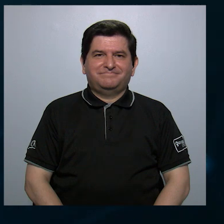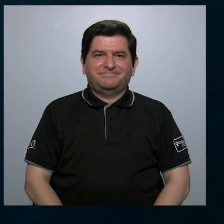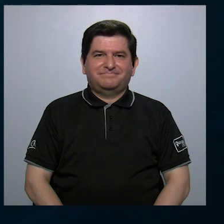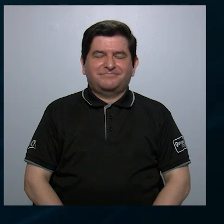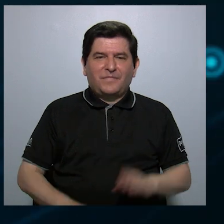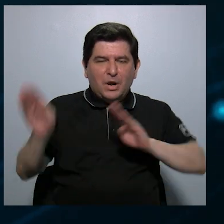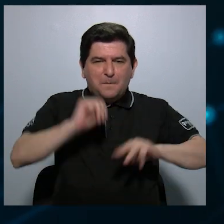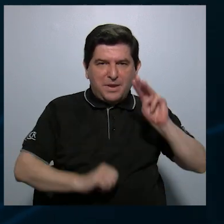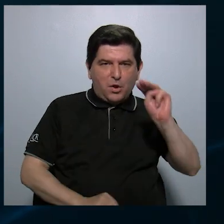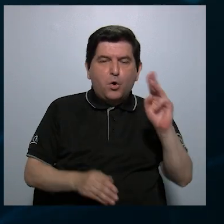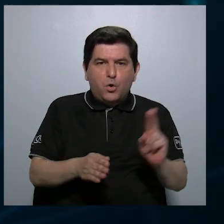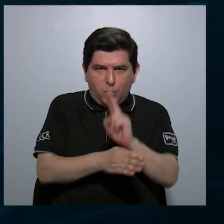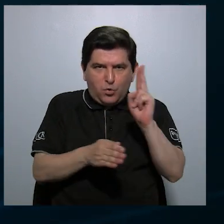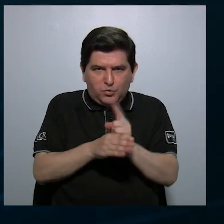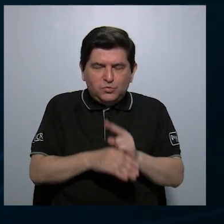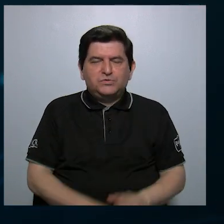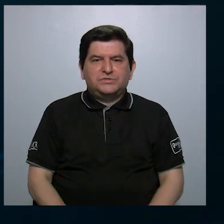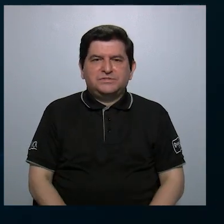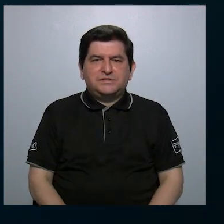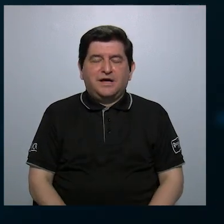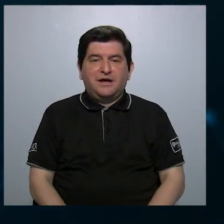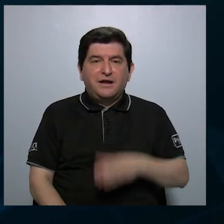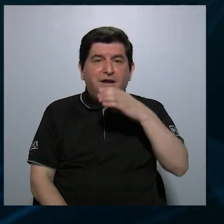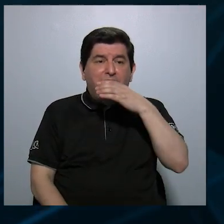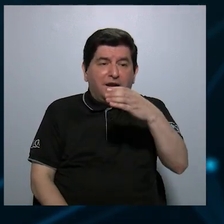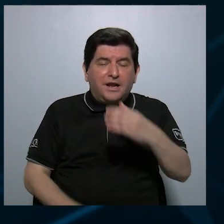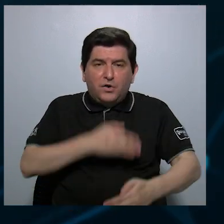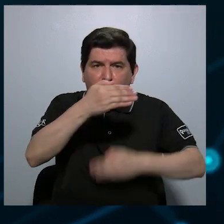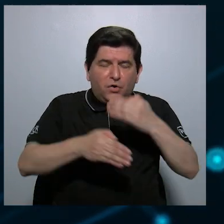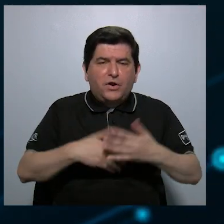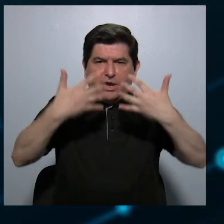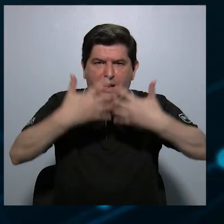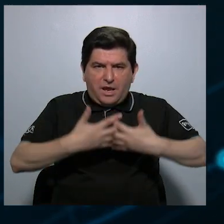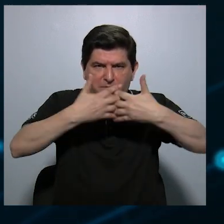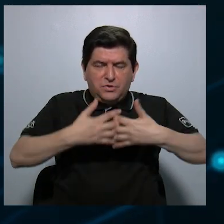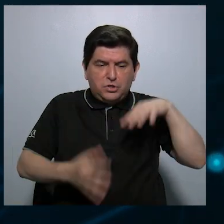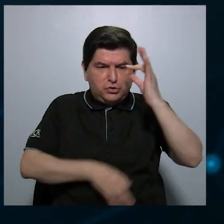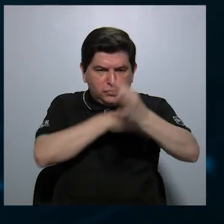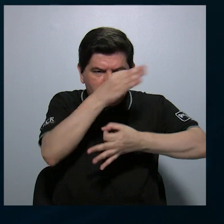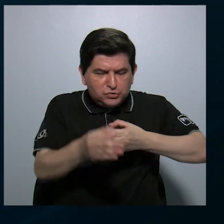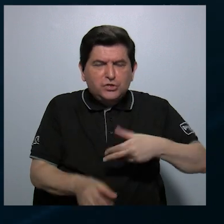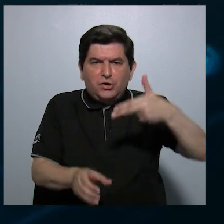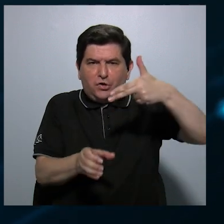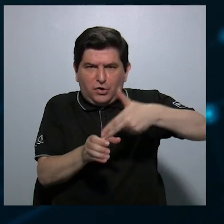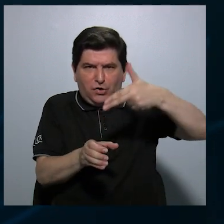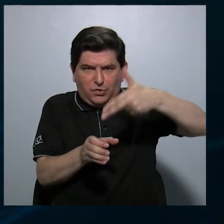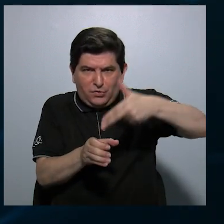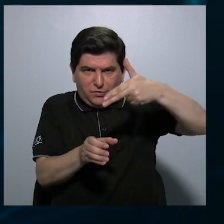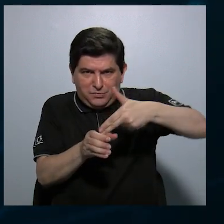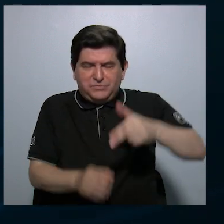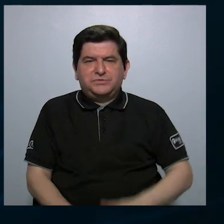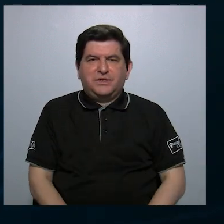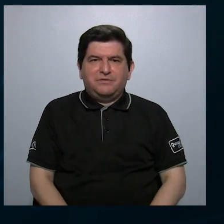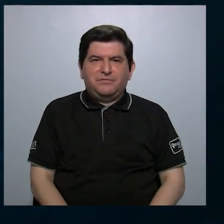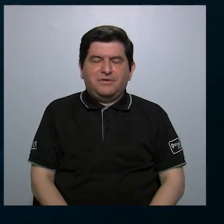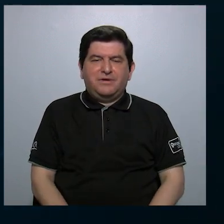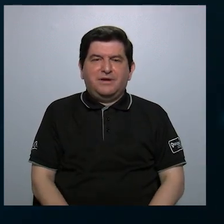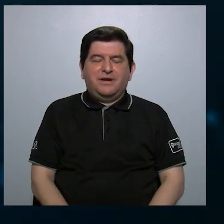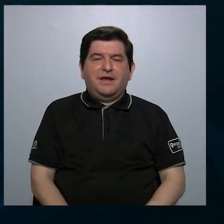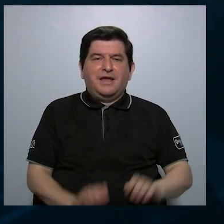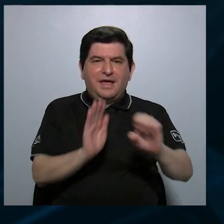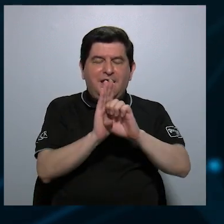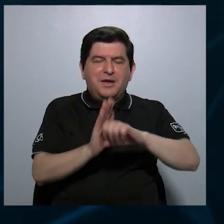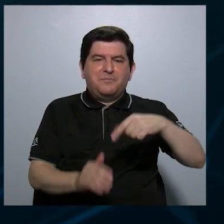El biometano se puede utilizar como fuente de calor en procesos industriales, sustituyendo a los combustibles fósiles como el gas